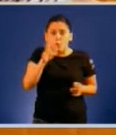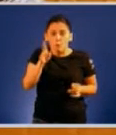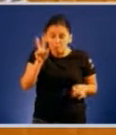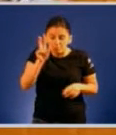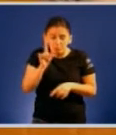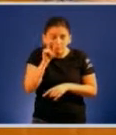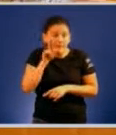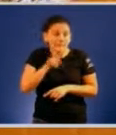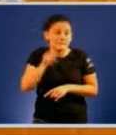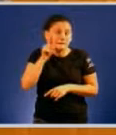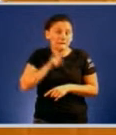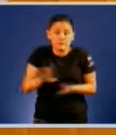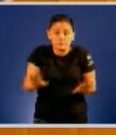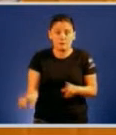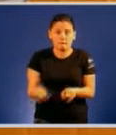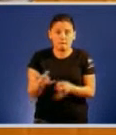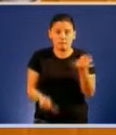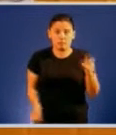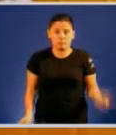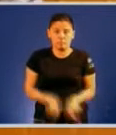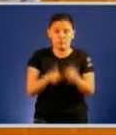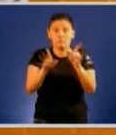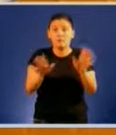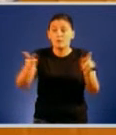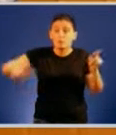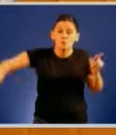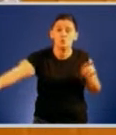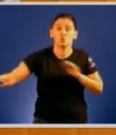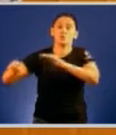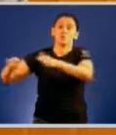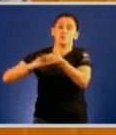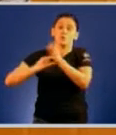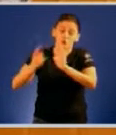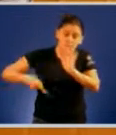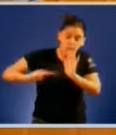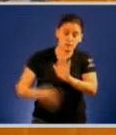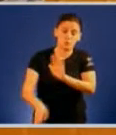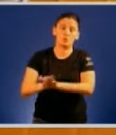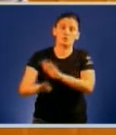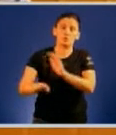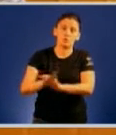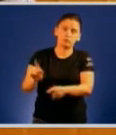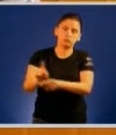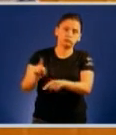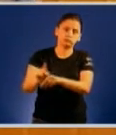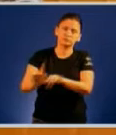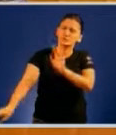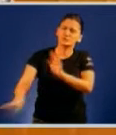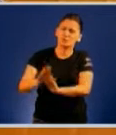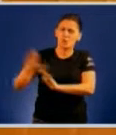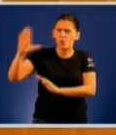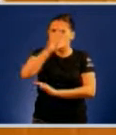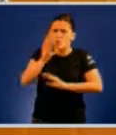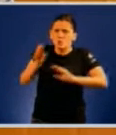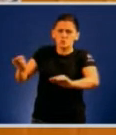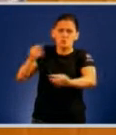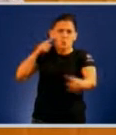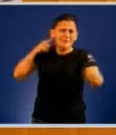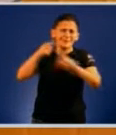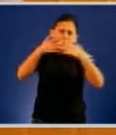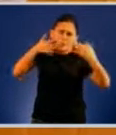Mentindo, porque son mentiras. Pero dá igual. E vostedes, con este proxecto de lei, o que van seguir facendo é mentir, ocultar as